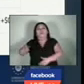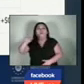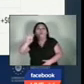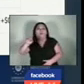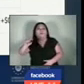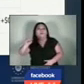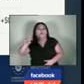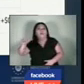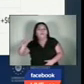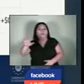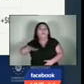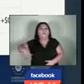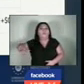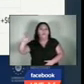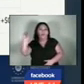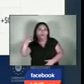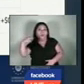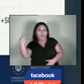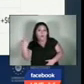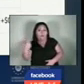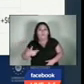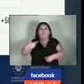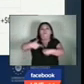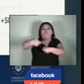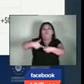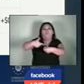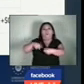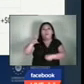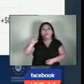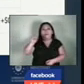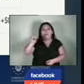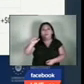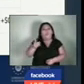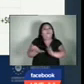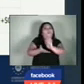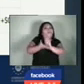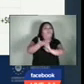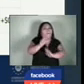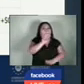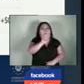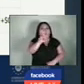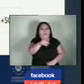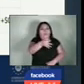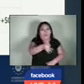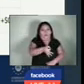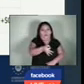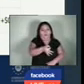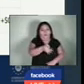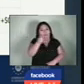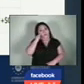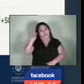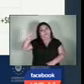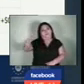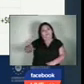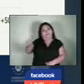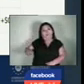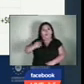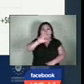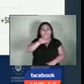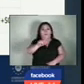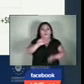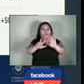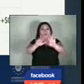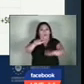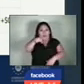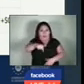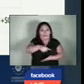en la zona oriental el diesel el diesel aumenta 21 centavos ahí tenemos los precios en pantalla 385